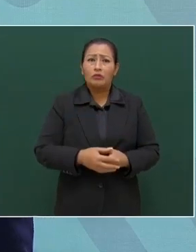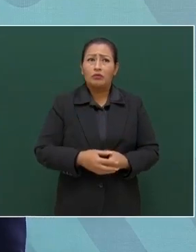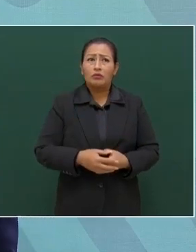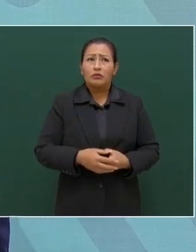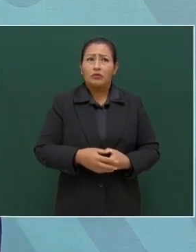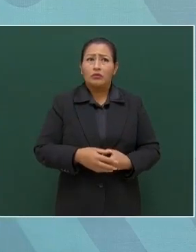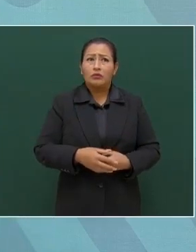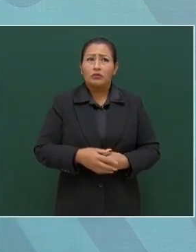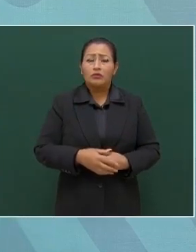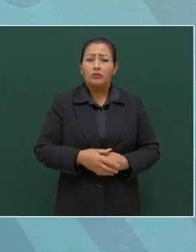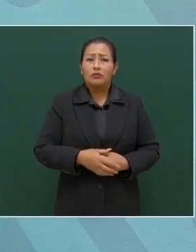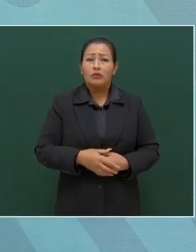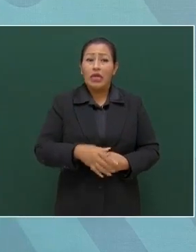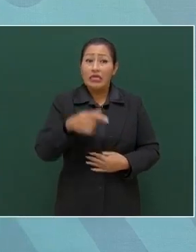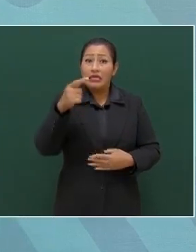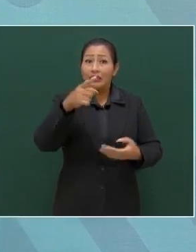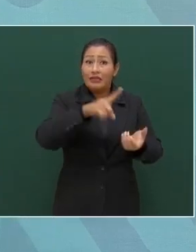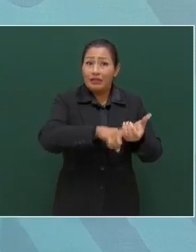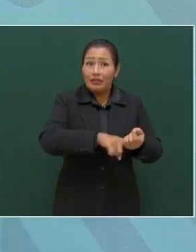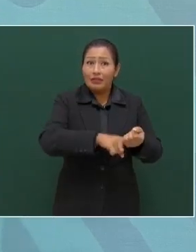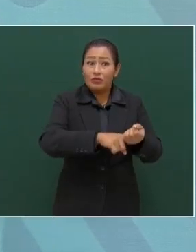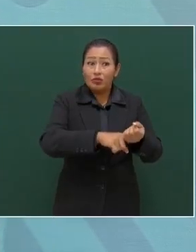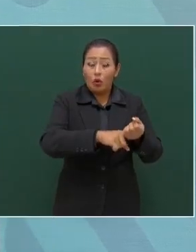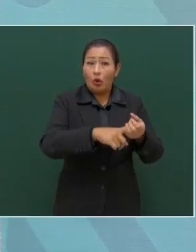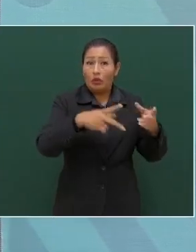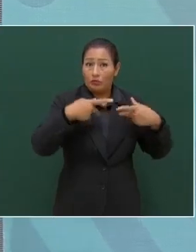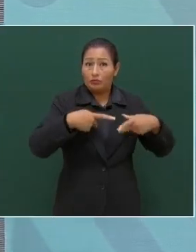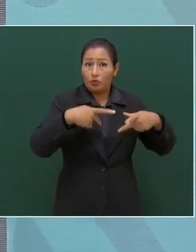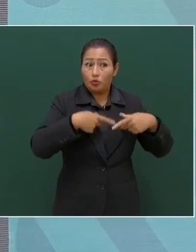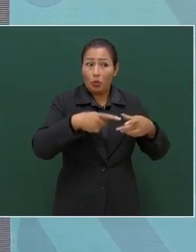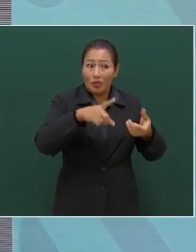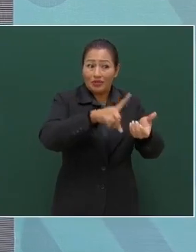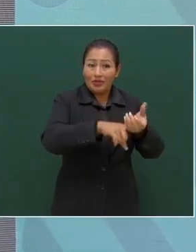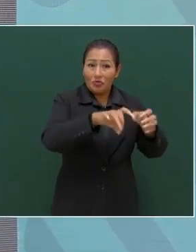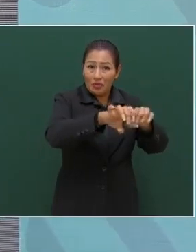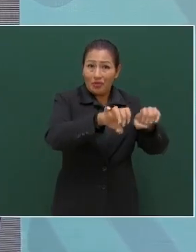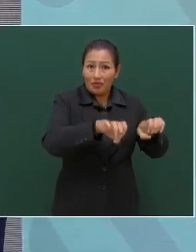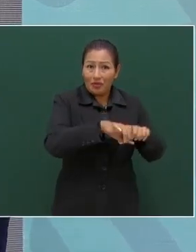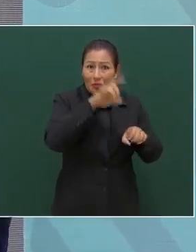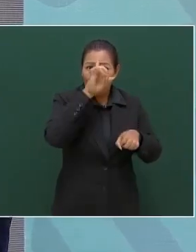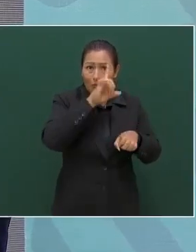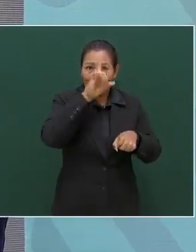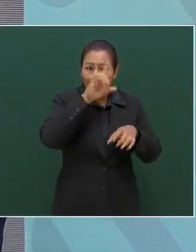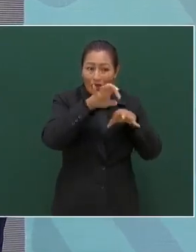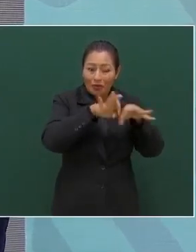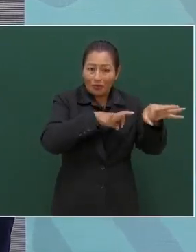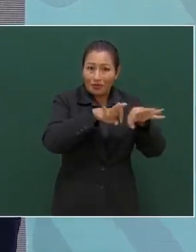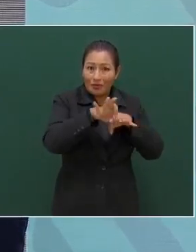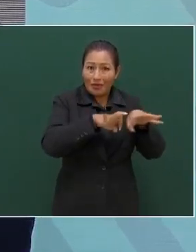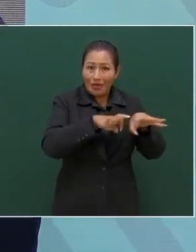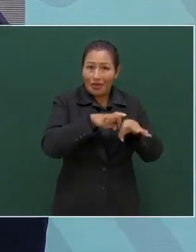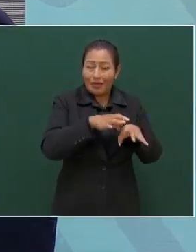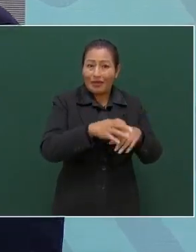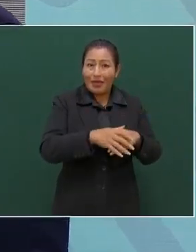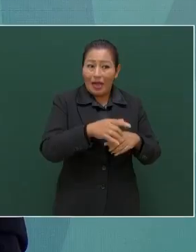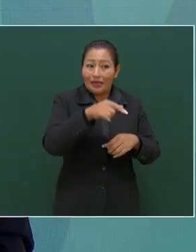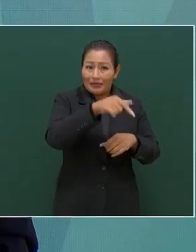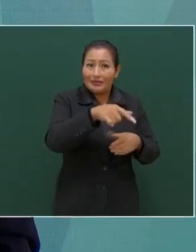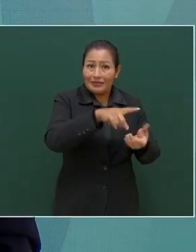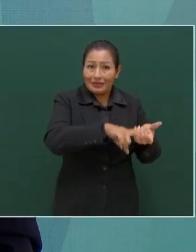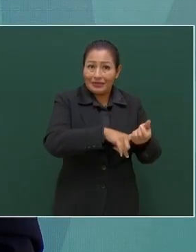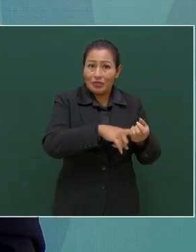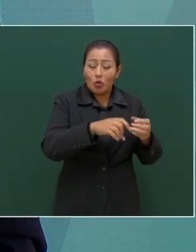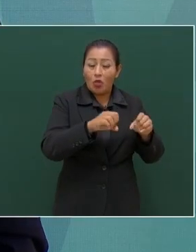quienes trabajan como consejeros en estos